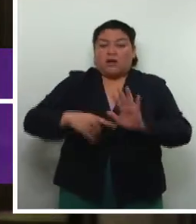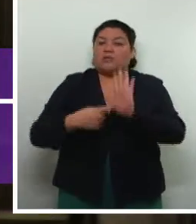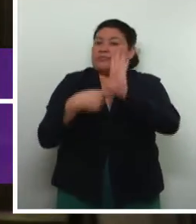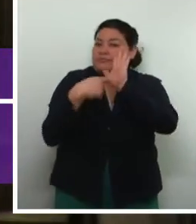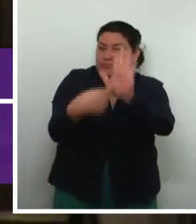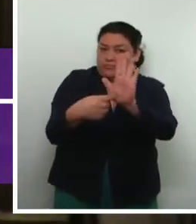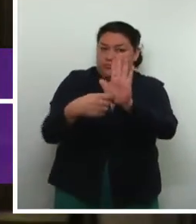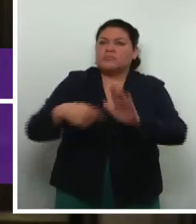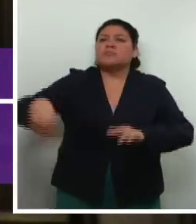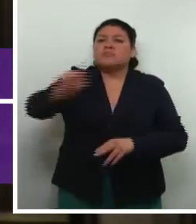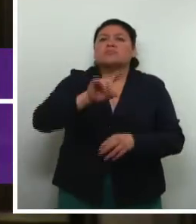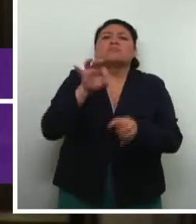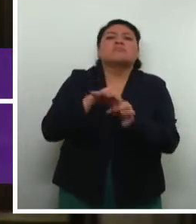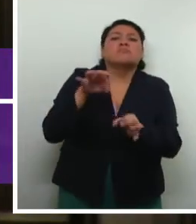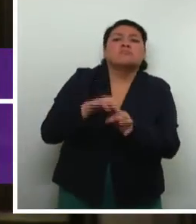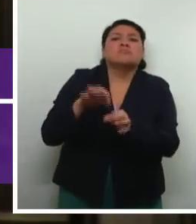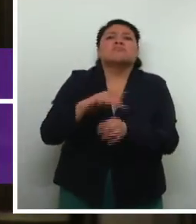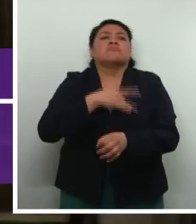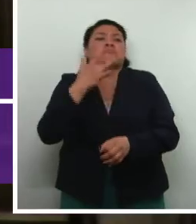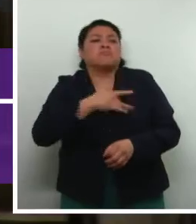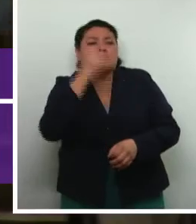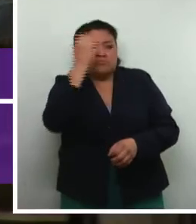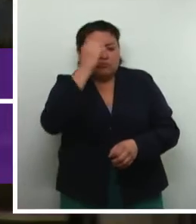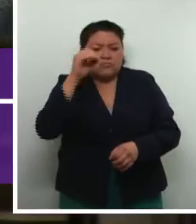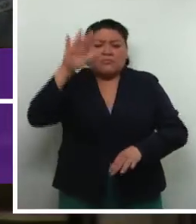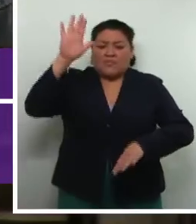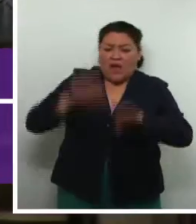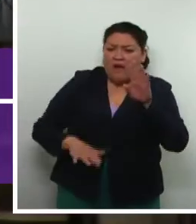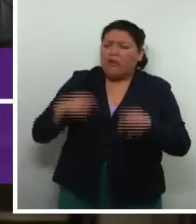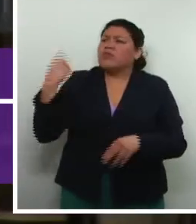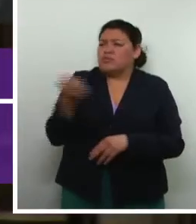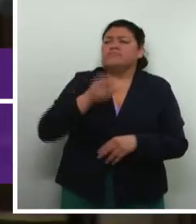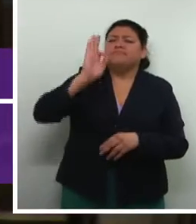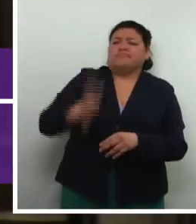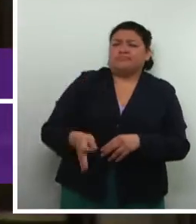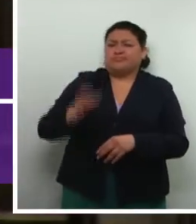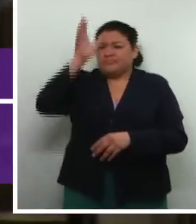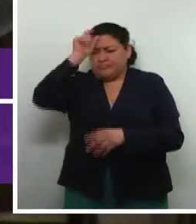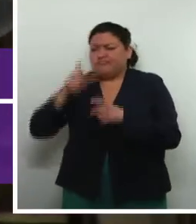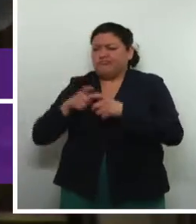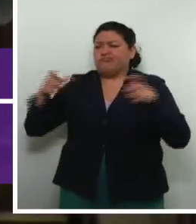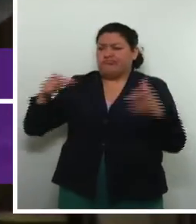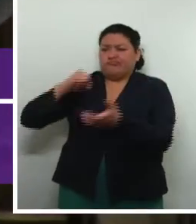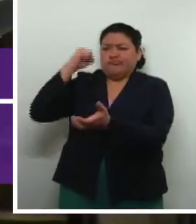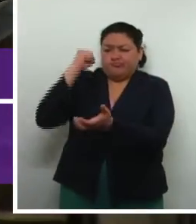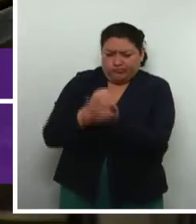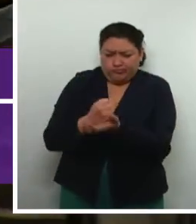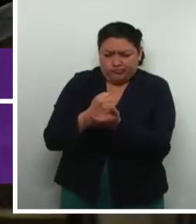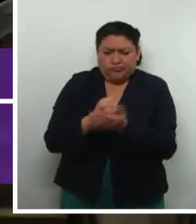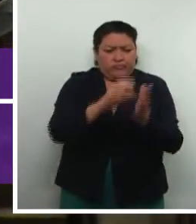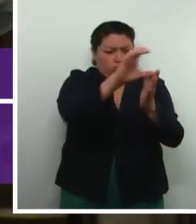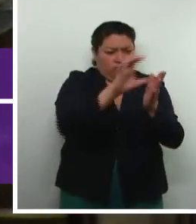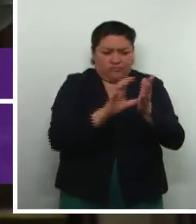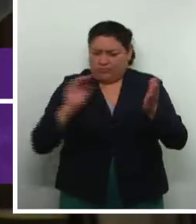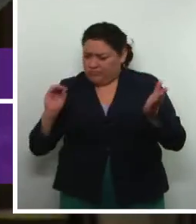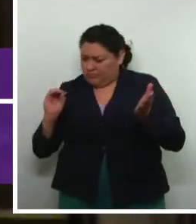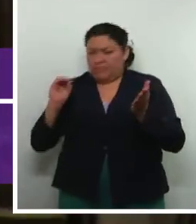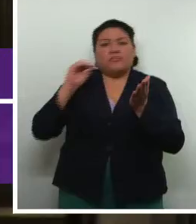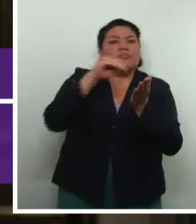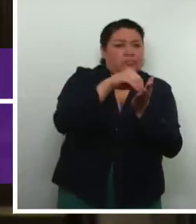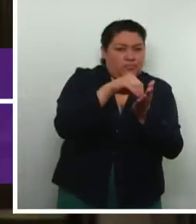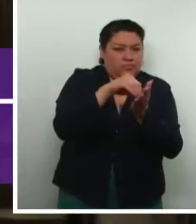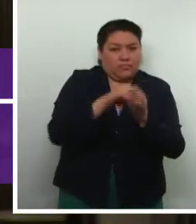votan. Hay reservas que pasan por unanimidad y se incluyen al dictamen.